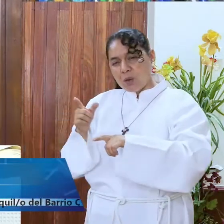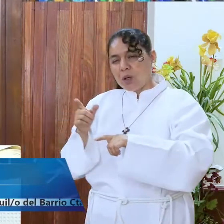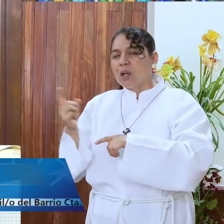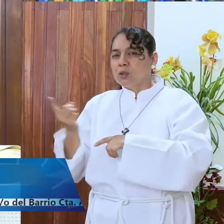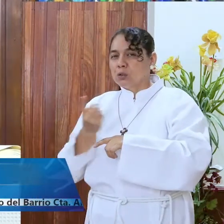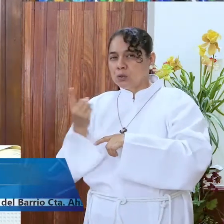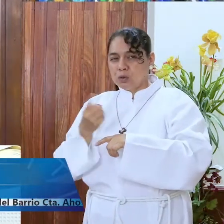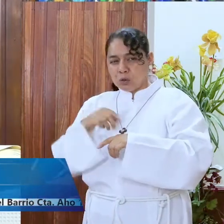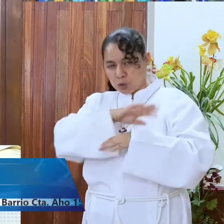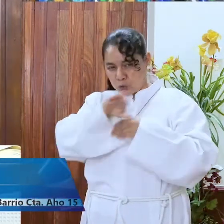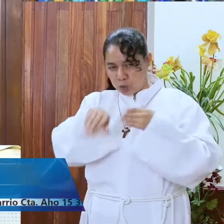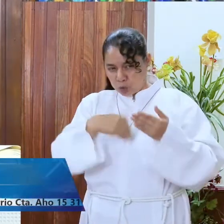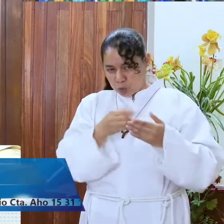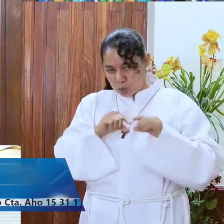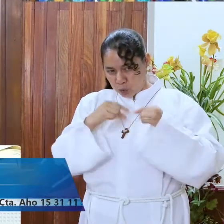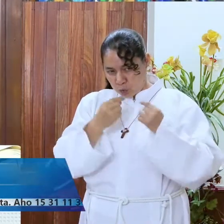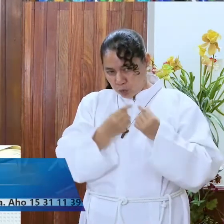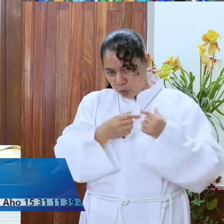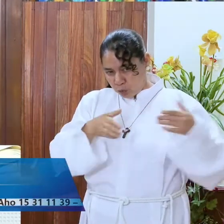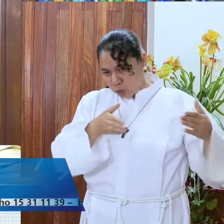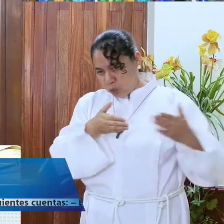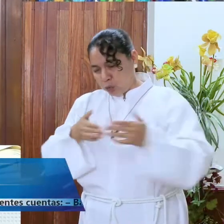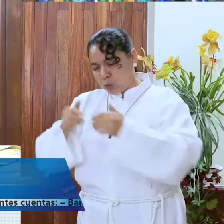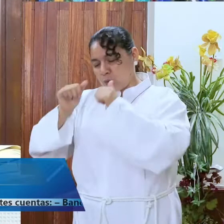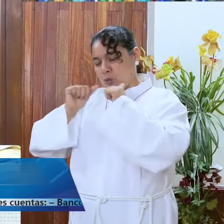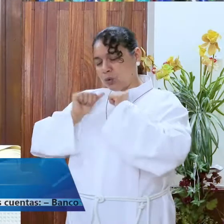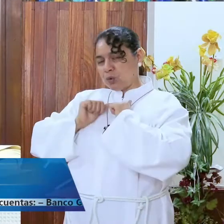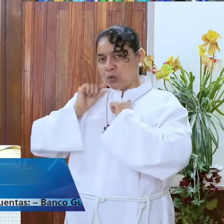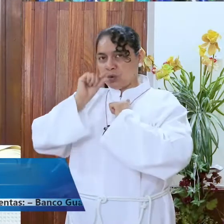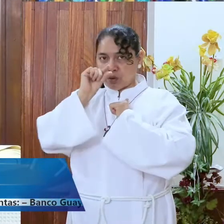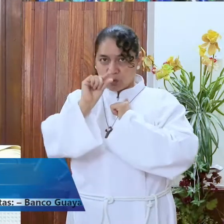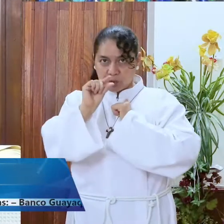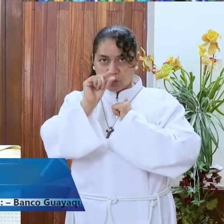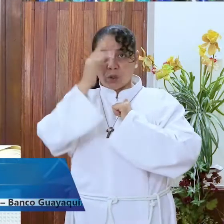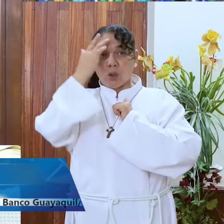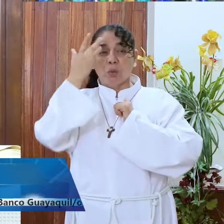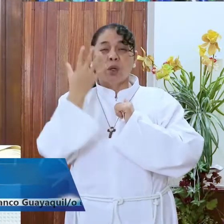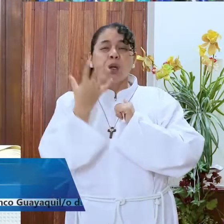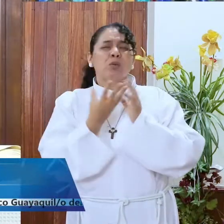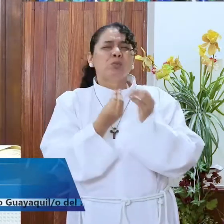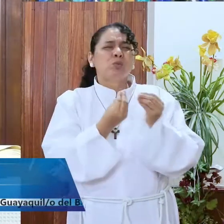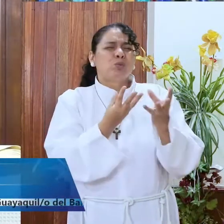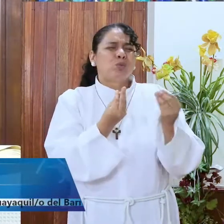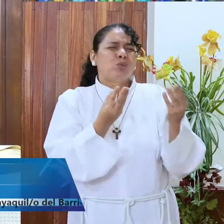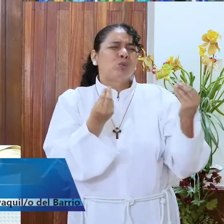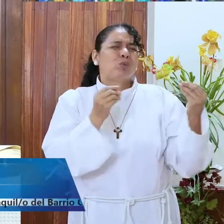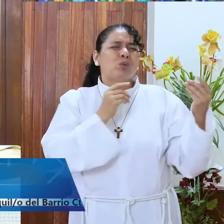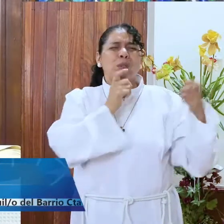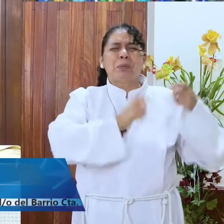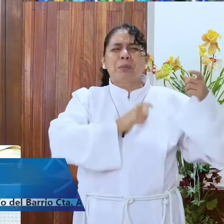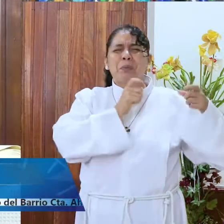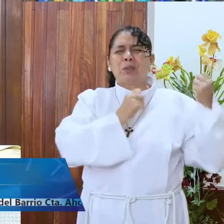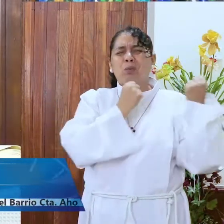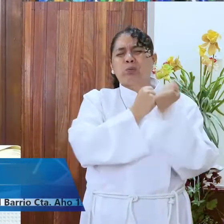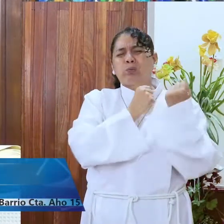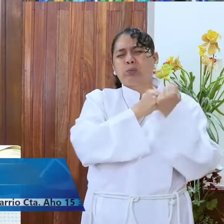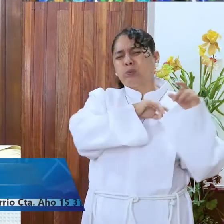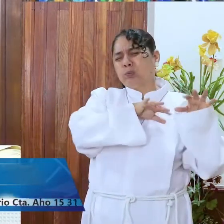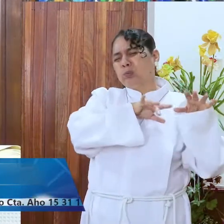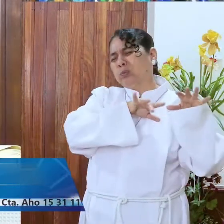para que descansen un poco porque eran tantos los que iban y venían